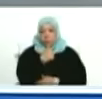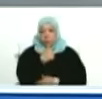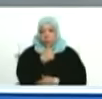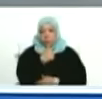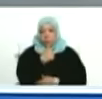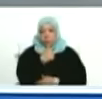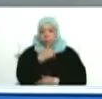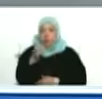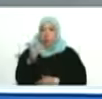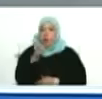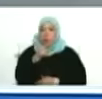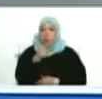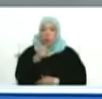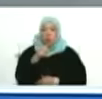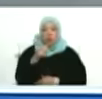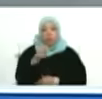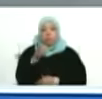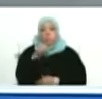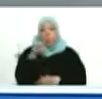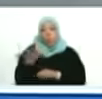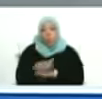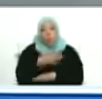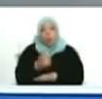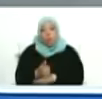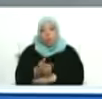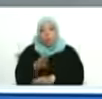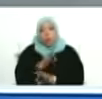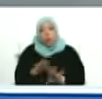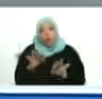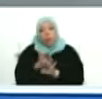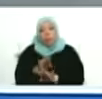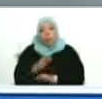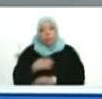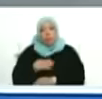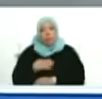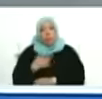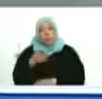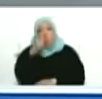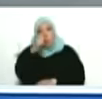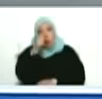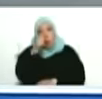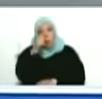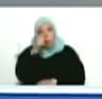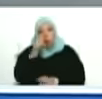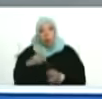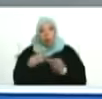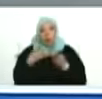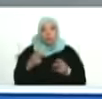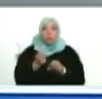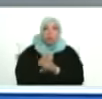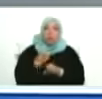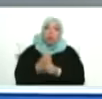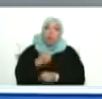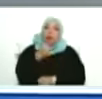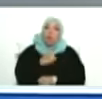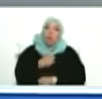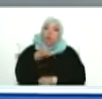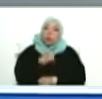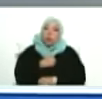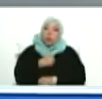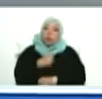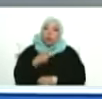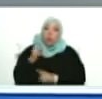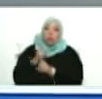Un hombre totalmente inocente, pero además un hombre valiente que soportó la tortura,